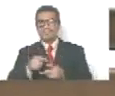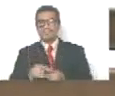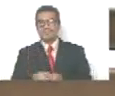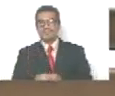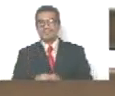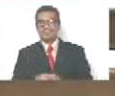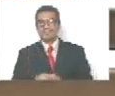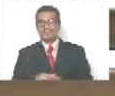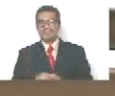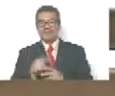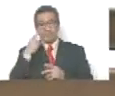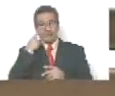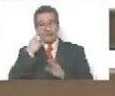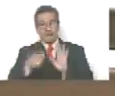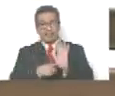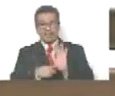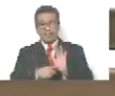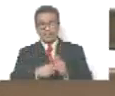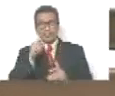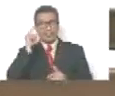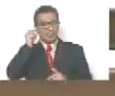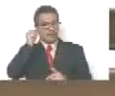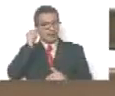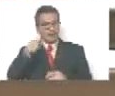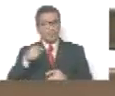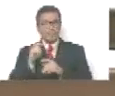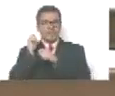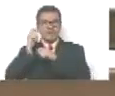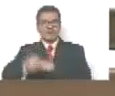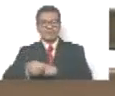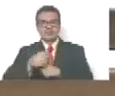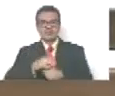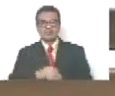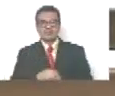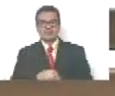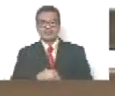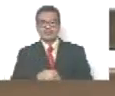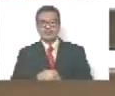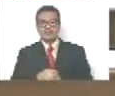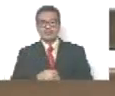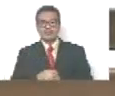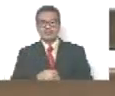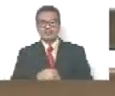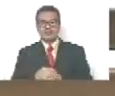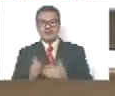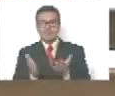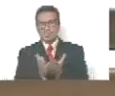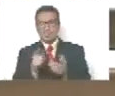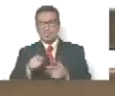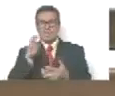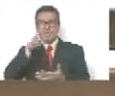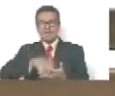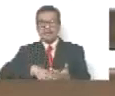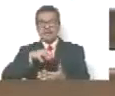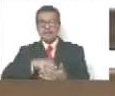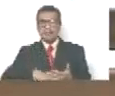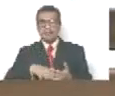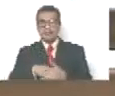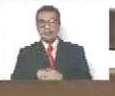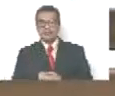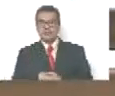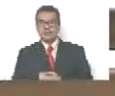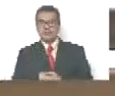visibiliza a la mujer pescadora, a esa mujer esgulladora, picadora de sardina, visibiliza